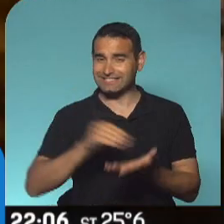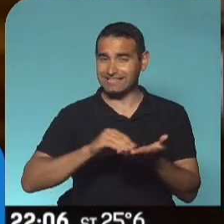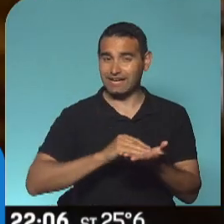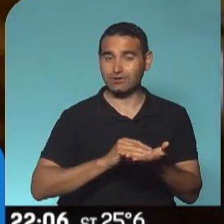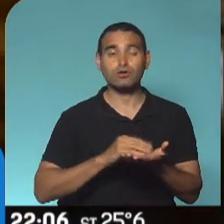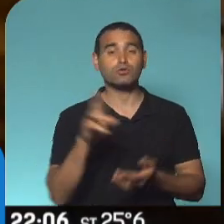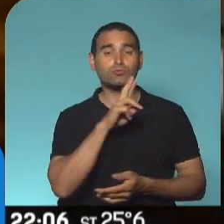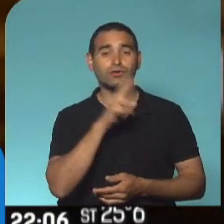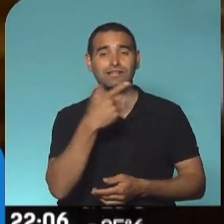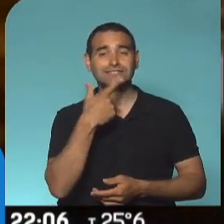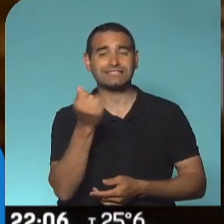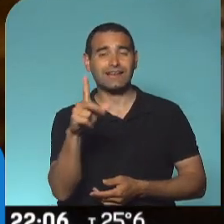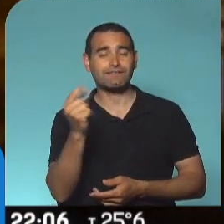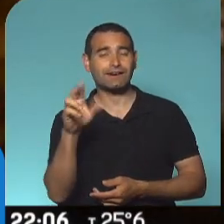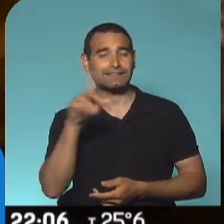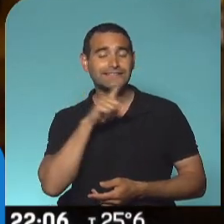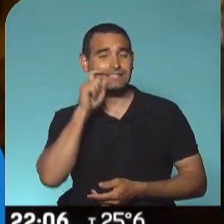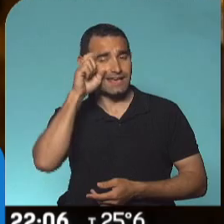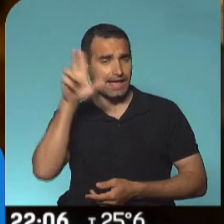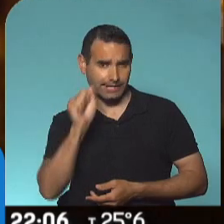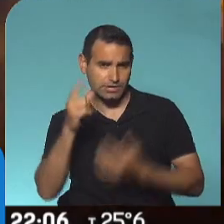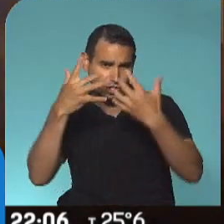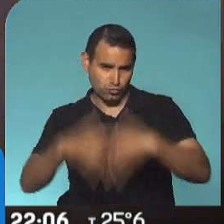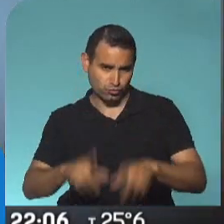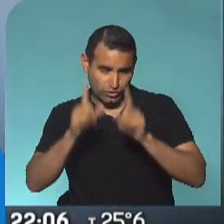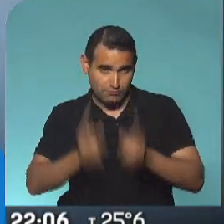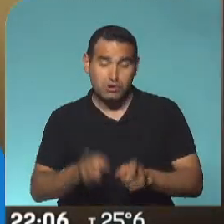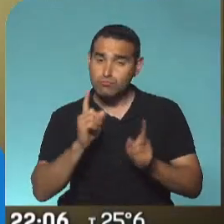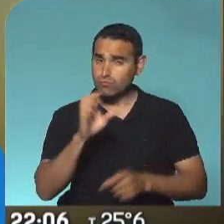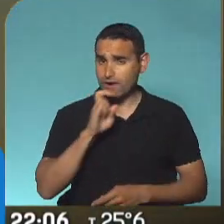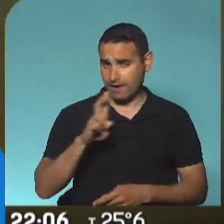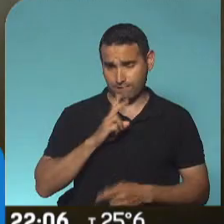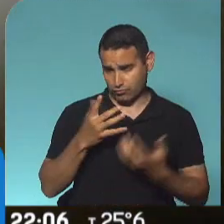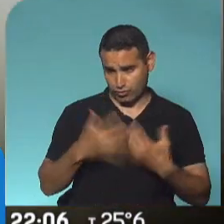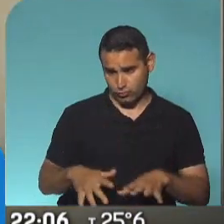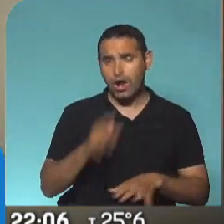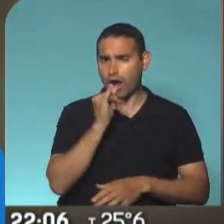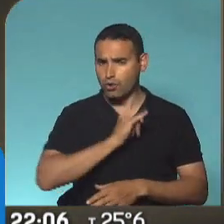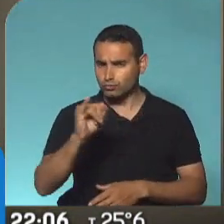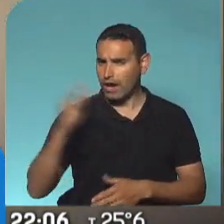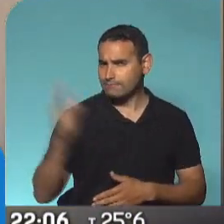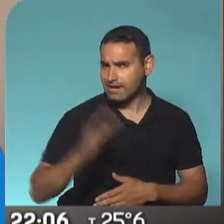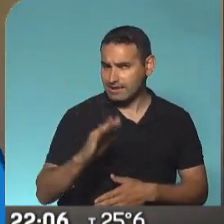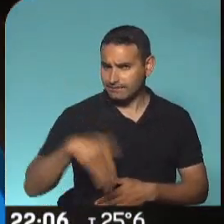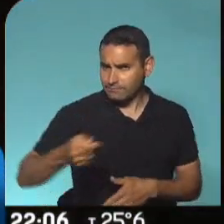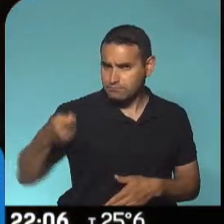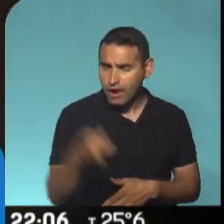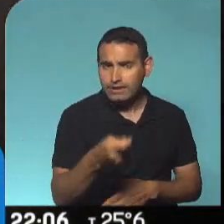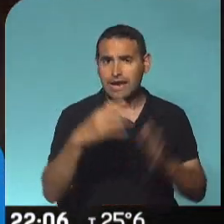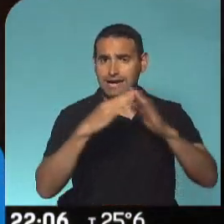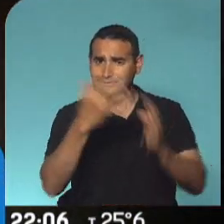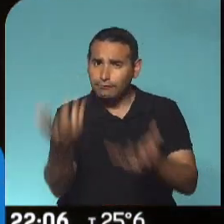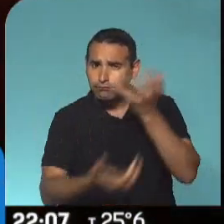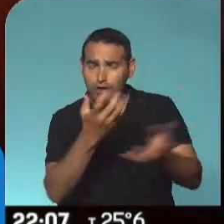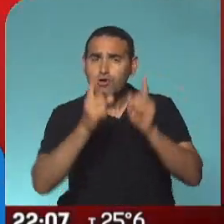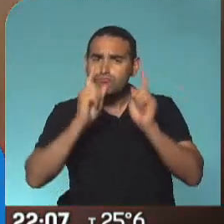oficialista Adriana Salvatierra. Varios de los renunciantes, incluido el propio Evo Morales, denunciaron amenazas de muerte, incendio de viviendas y